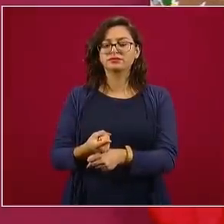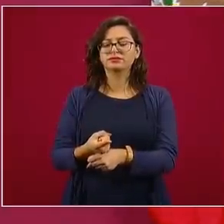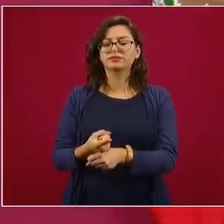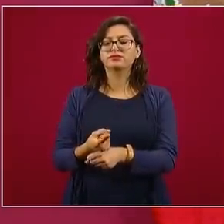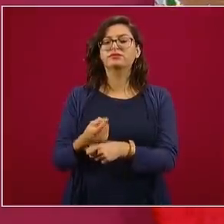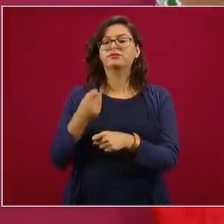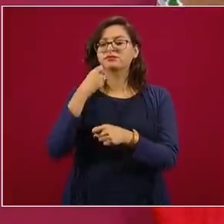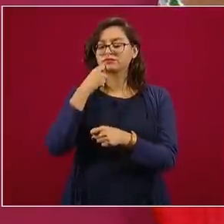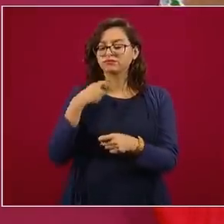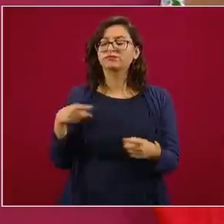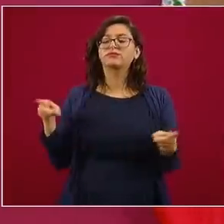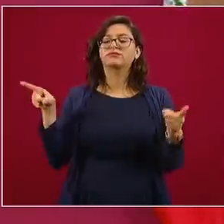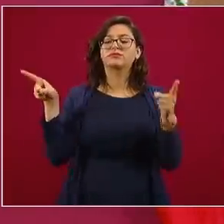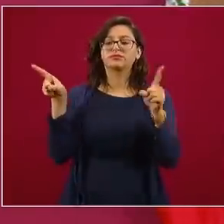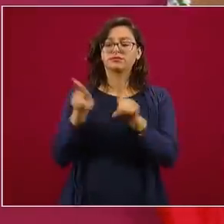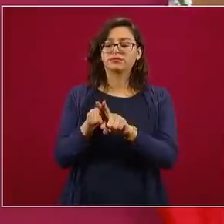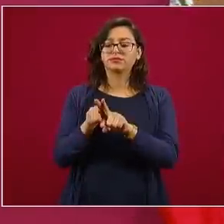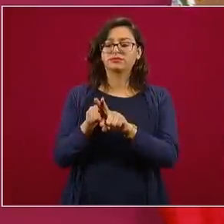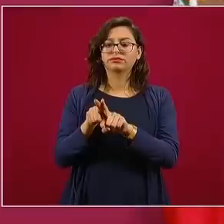una evaluación